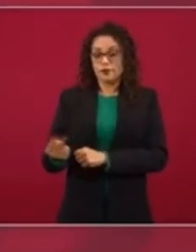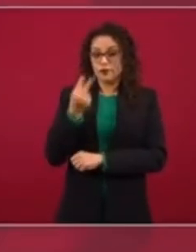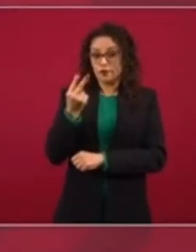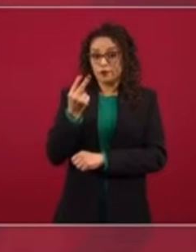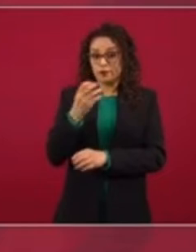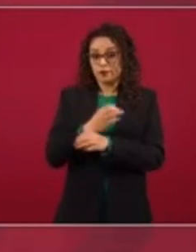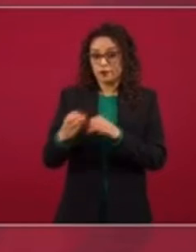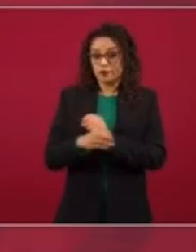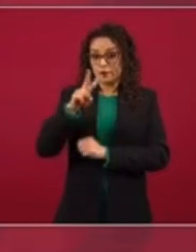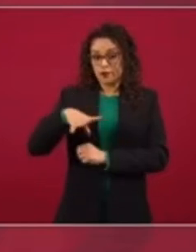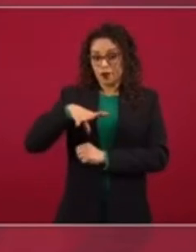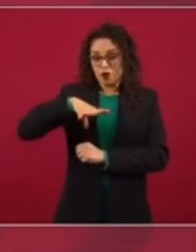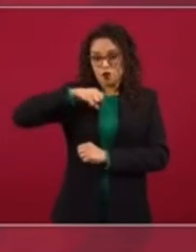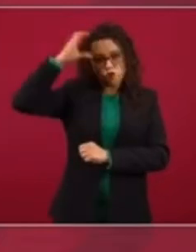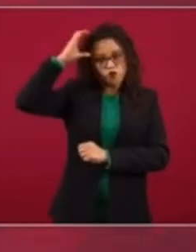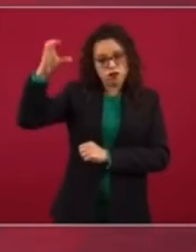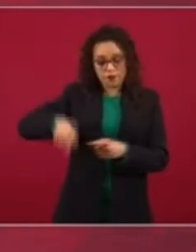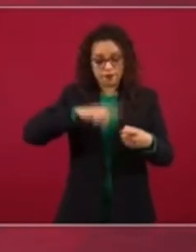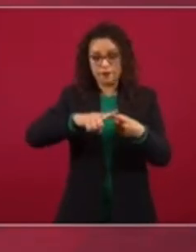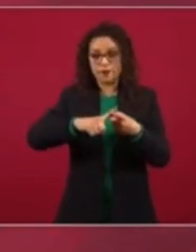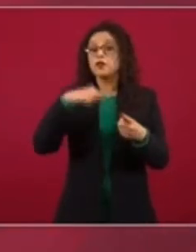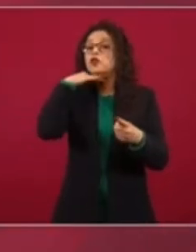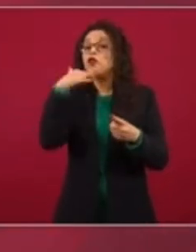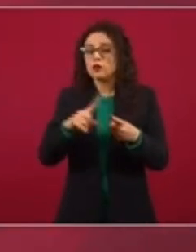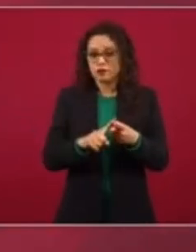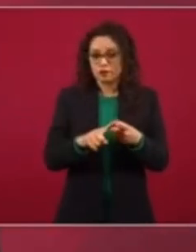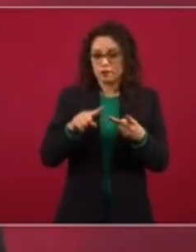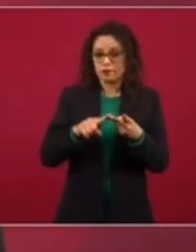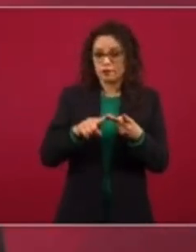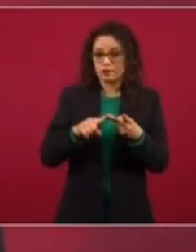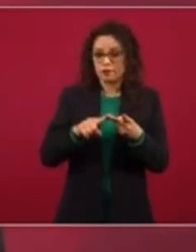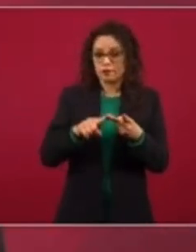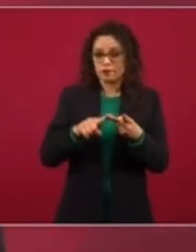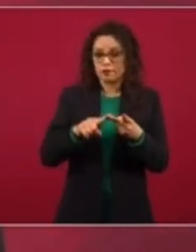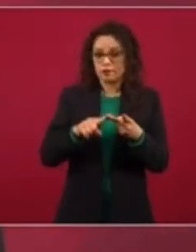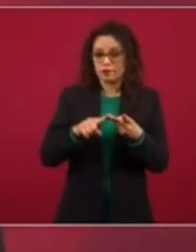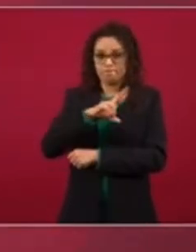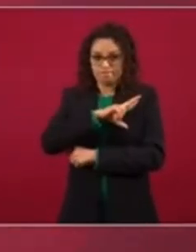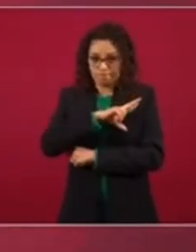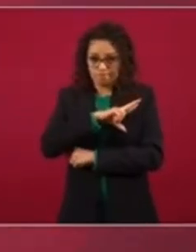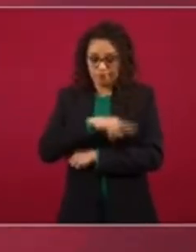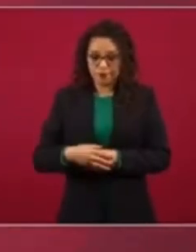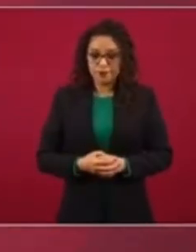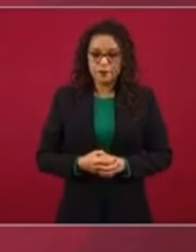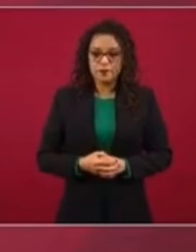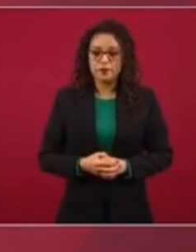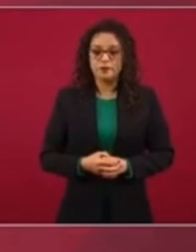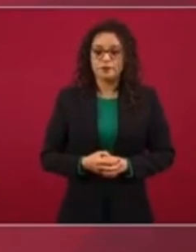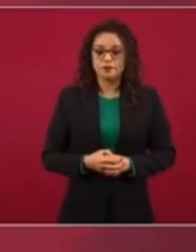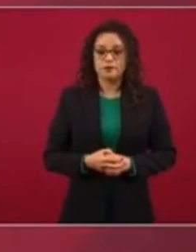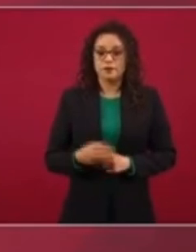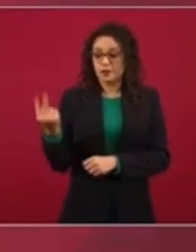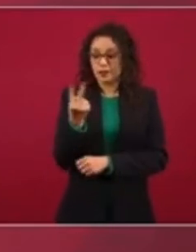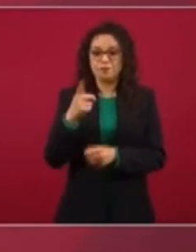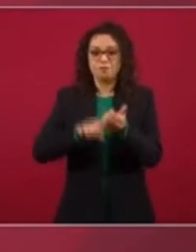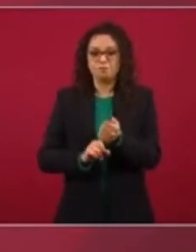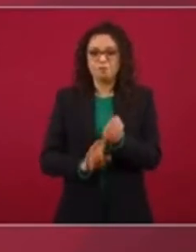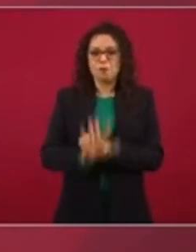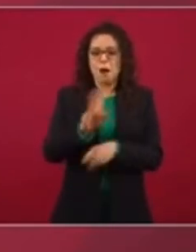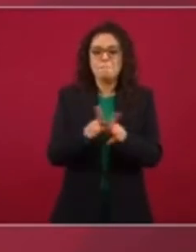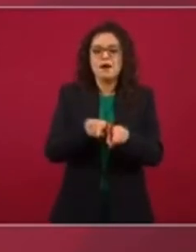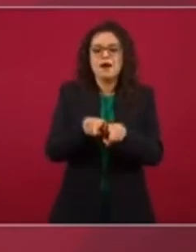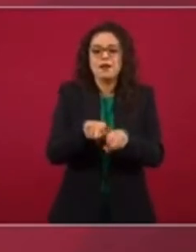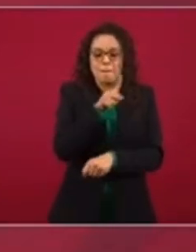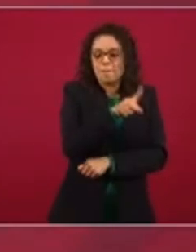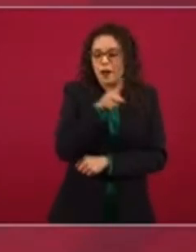calamidades: la corrupción y la privatización, que son como primas hermanas o primos